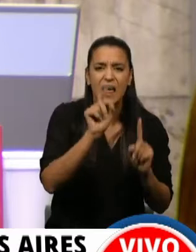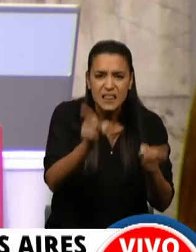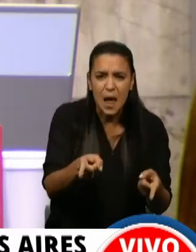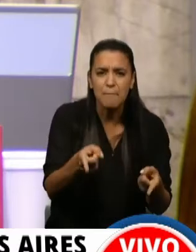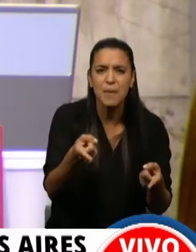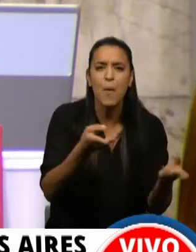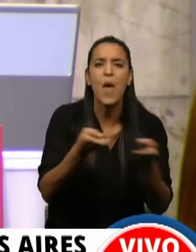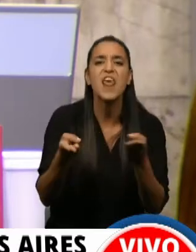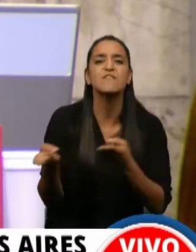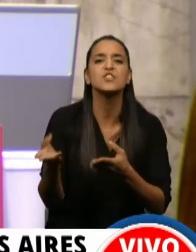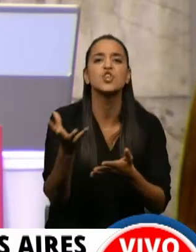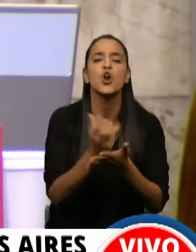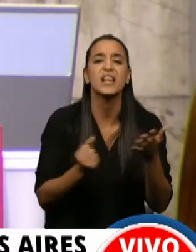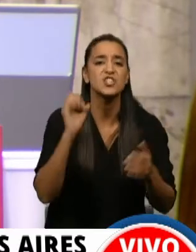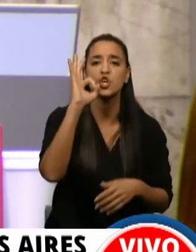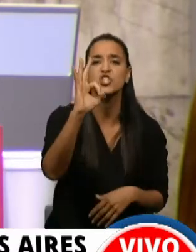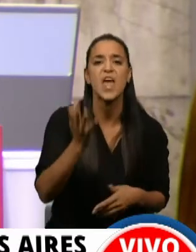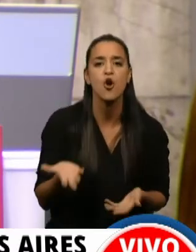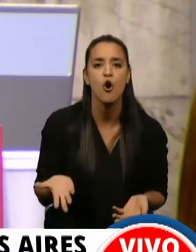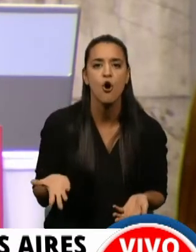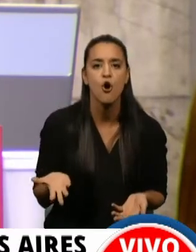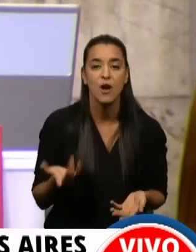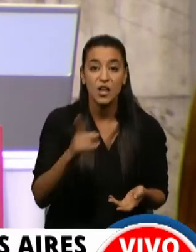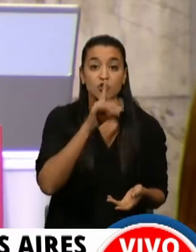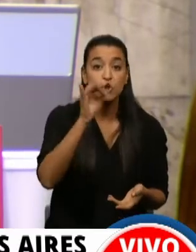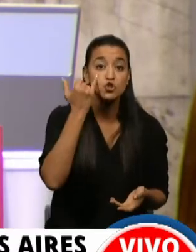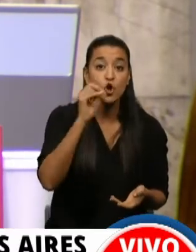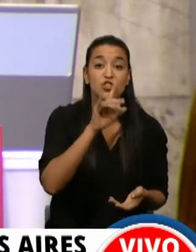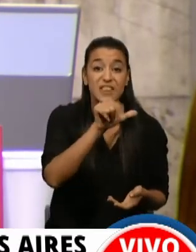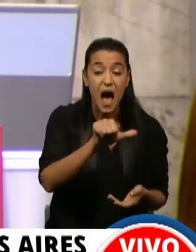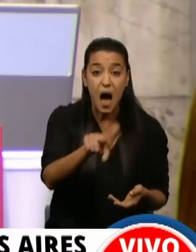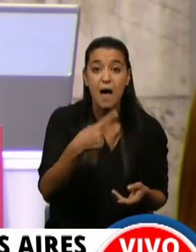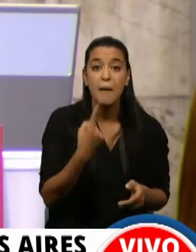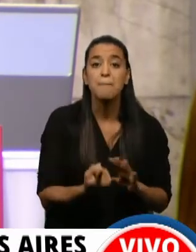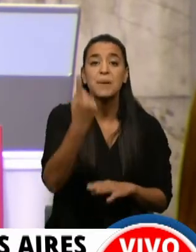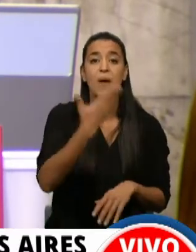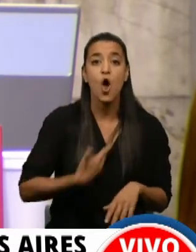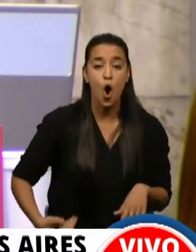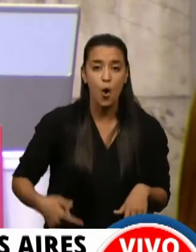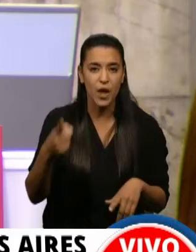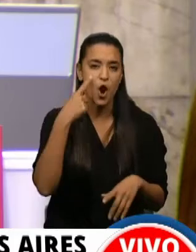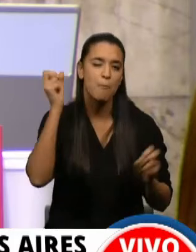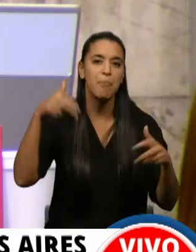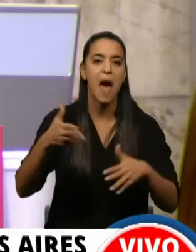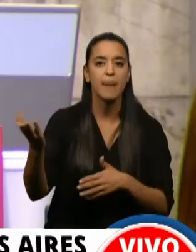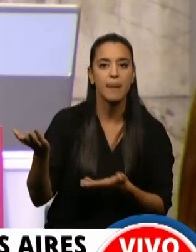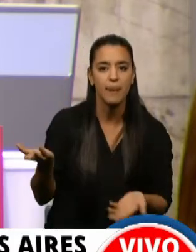con retenciones cero. El CEO de Toyota acaba de decir el primer gobierno que lo considera